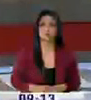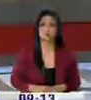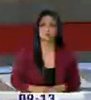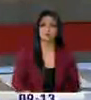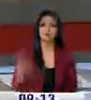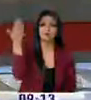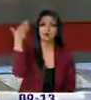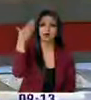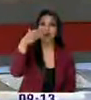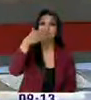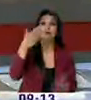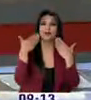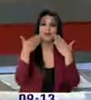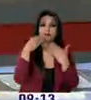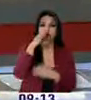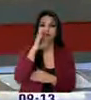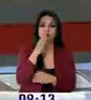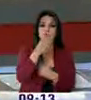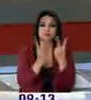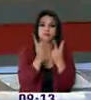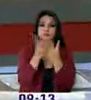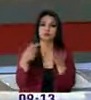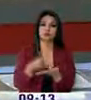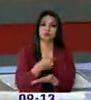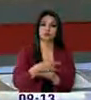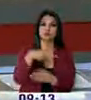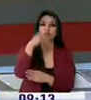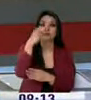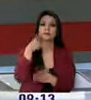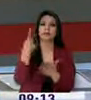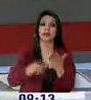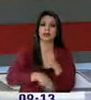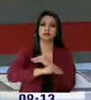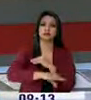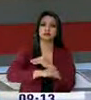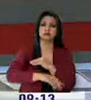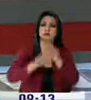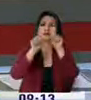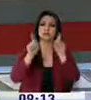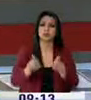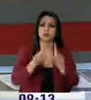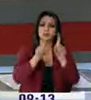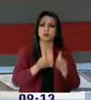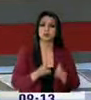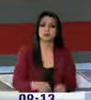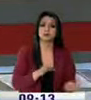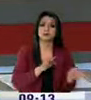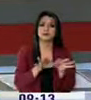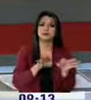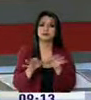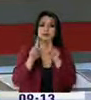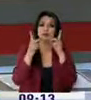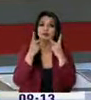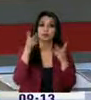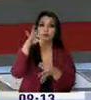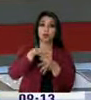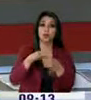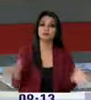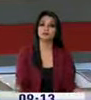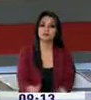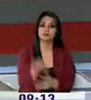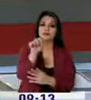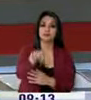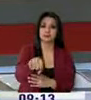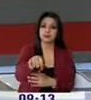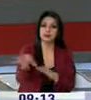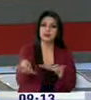El alcalde de Guayaquil, Jaime Nebot, visitó a moradores del Guasmo Norte, esto para socializar las preguntas a la consulta popular y promover el sí.